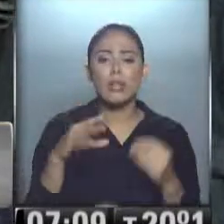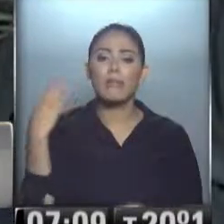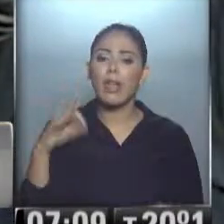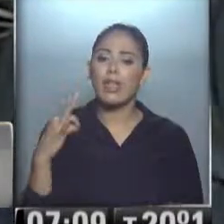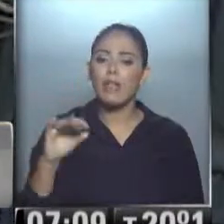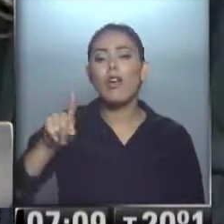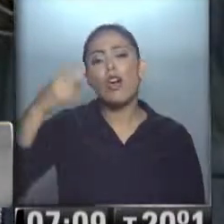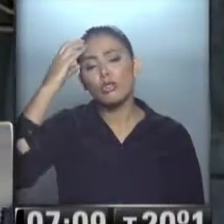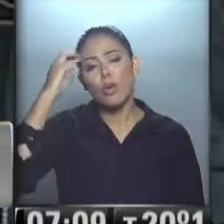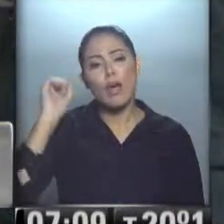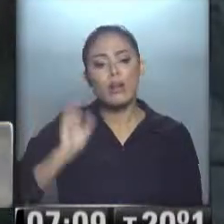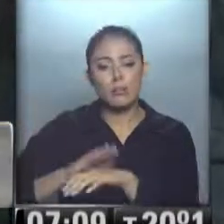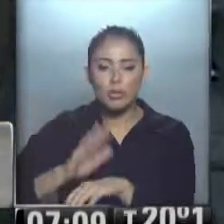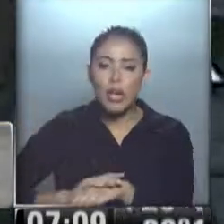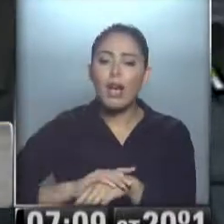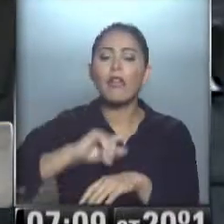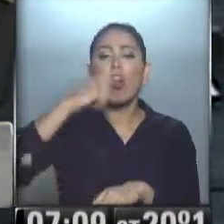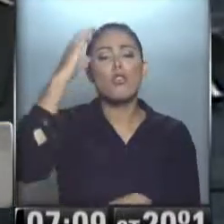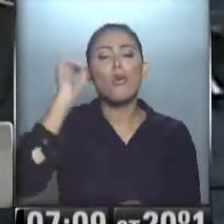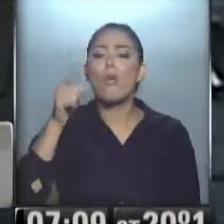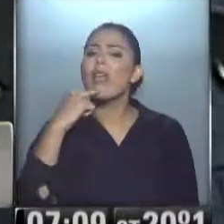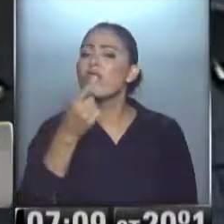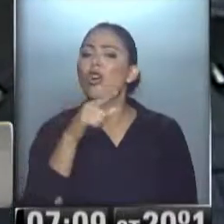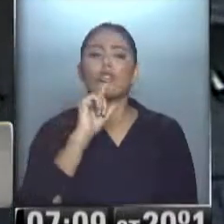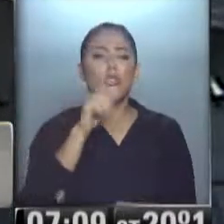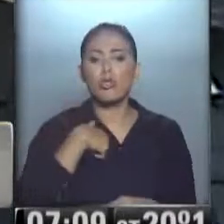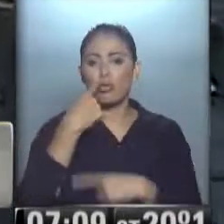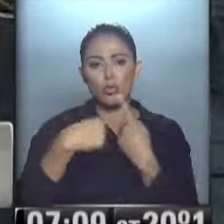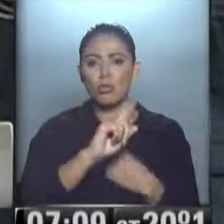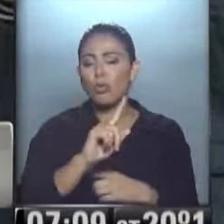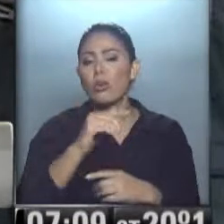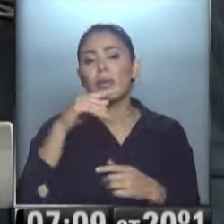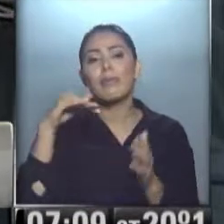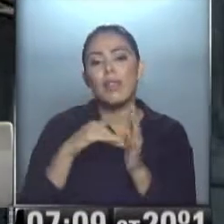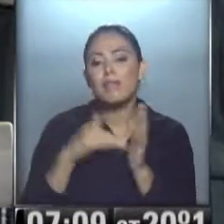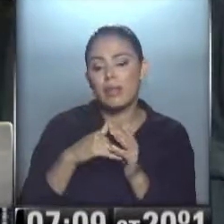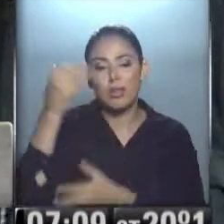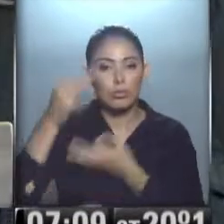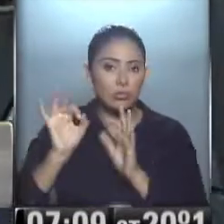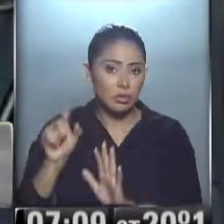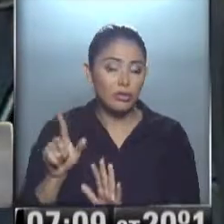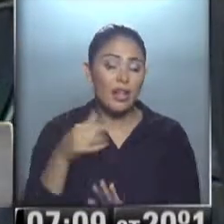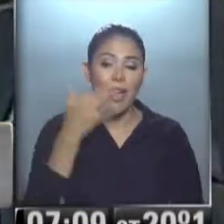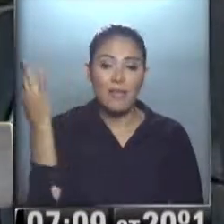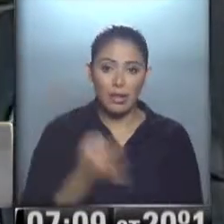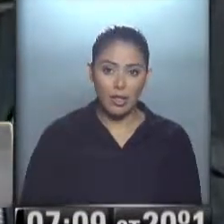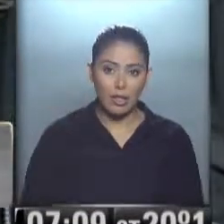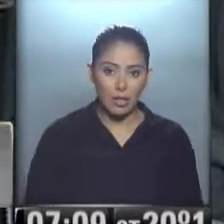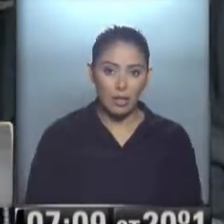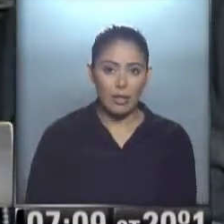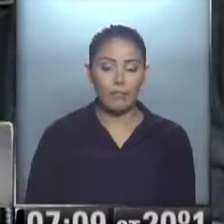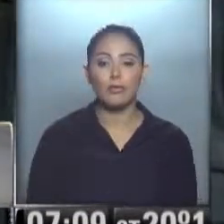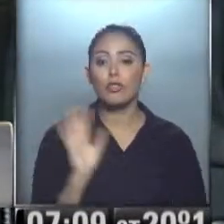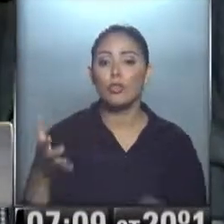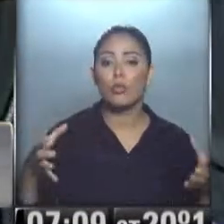por juez de turno un juez también que se excusó de llevarla adelante son temas técnicos que tienen que ver con los tiempos de la justicia lo cierto es que la